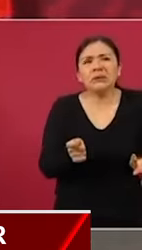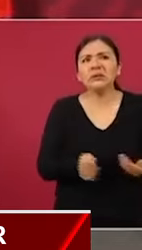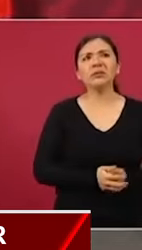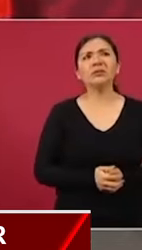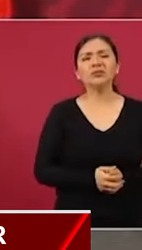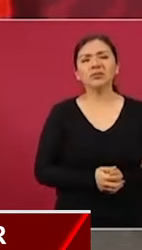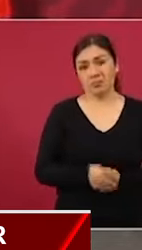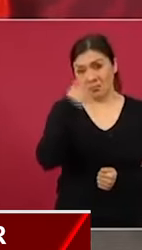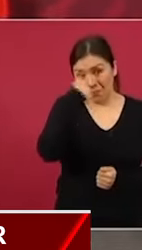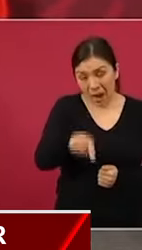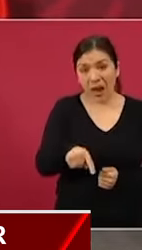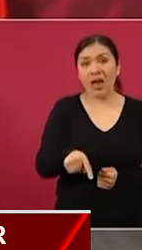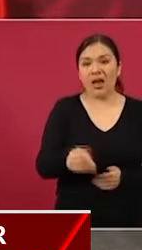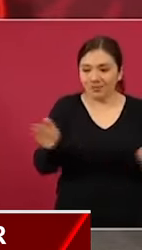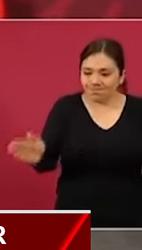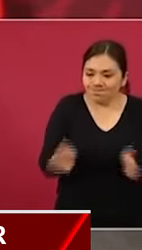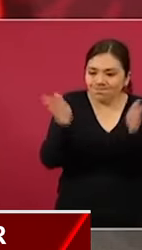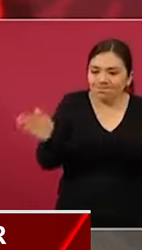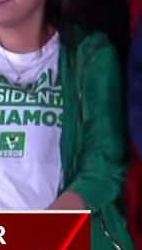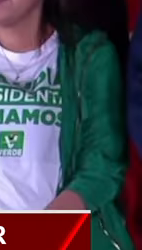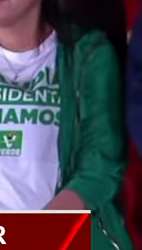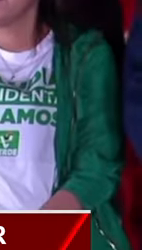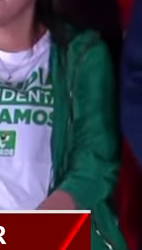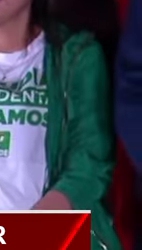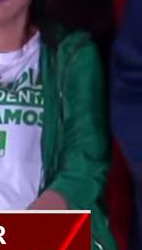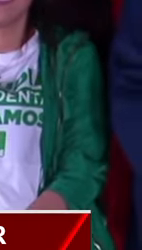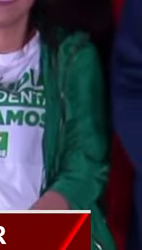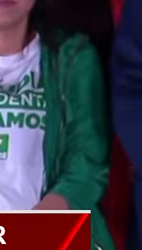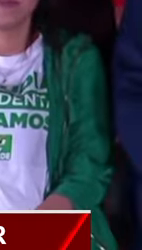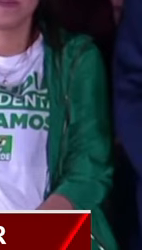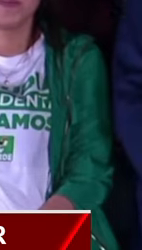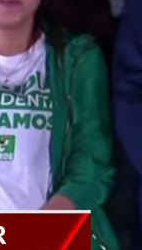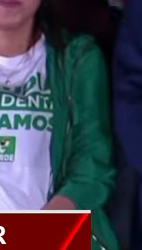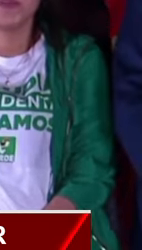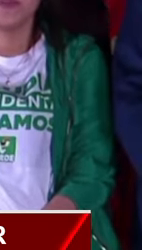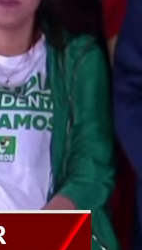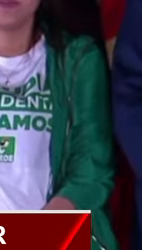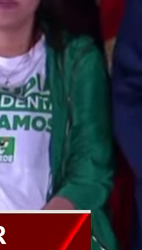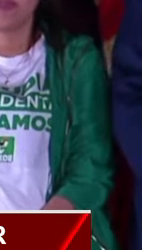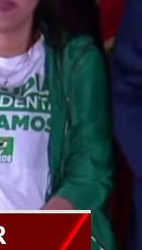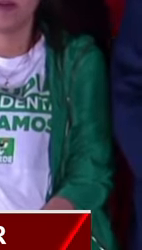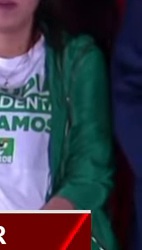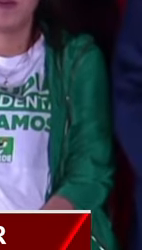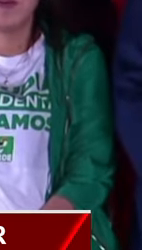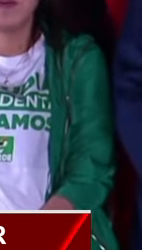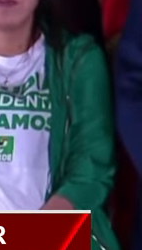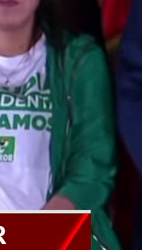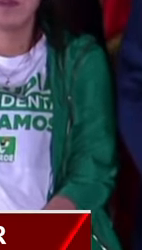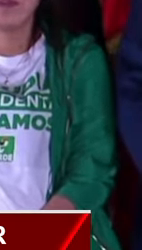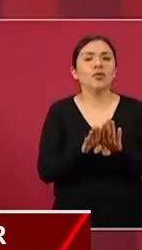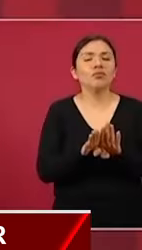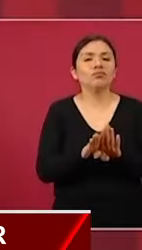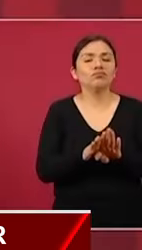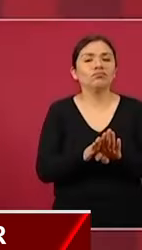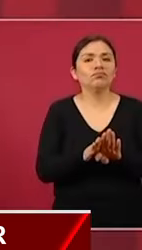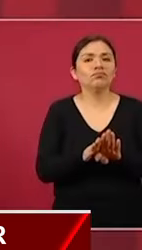zapatero que es el lobista de una narcodictadura y del Cártel de Puebla Esa es la pregunta de millón o sea